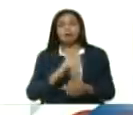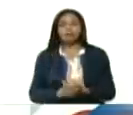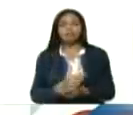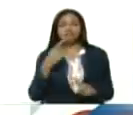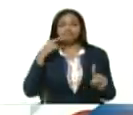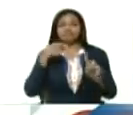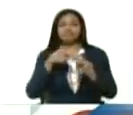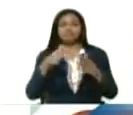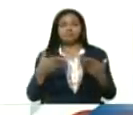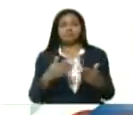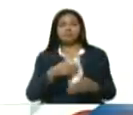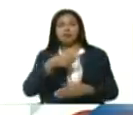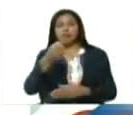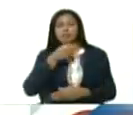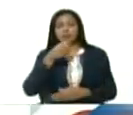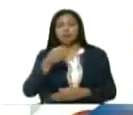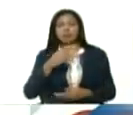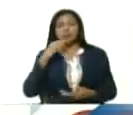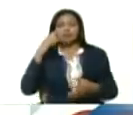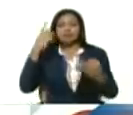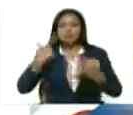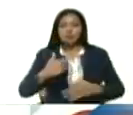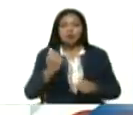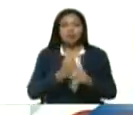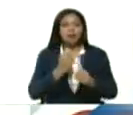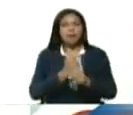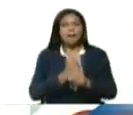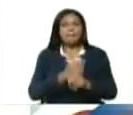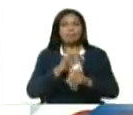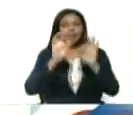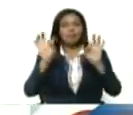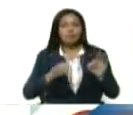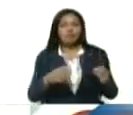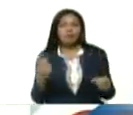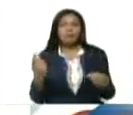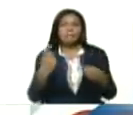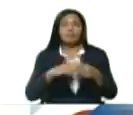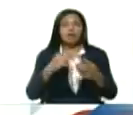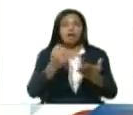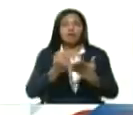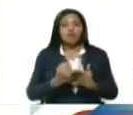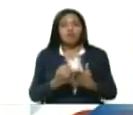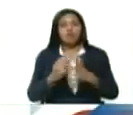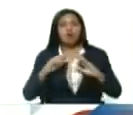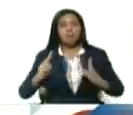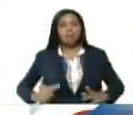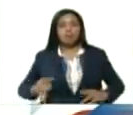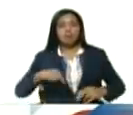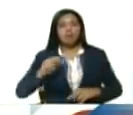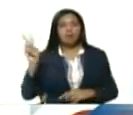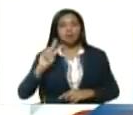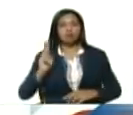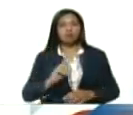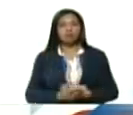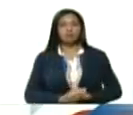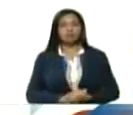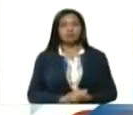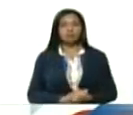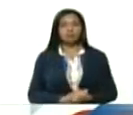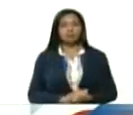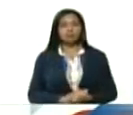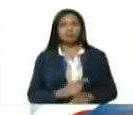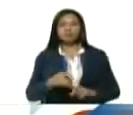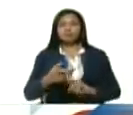señaló en una entrevista que asegura que trabajan en estrategias para la entrada de ayuda humanitaria a Venezuela. En